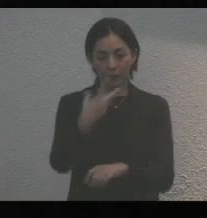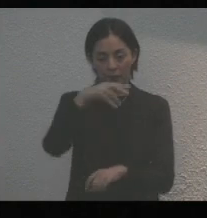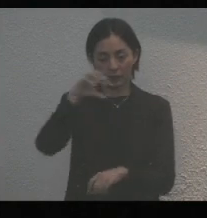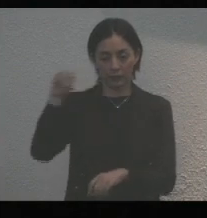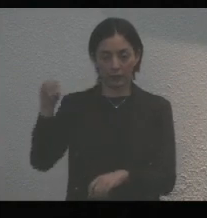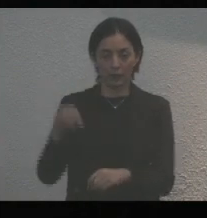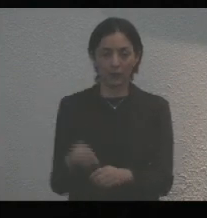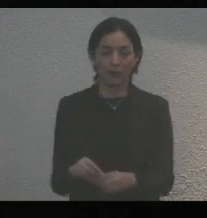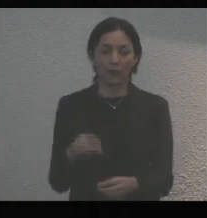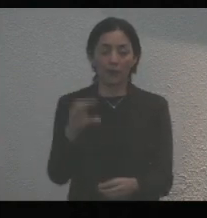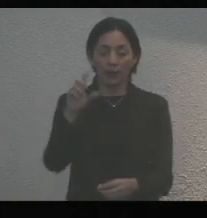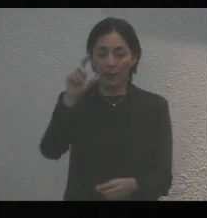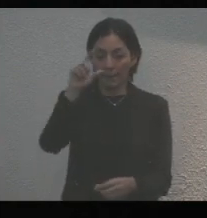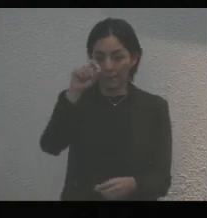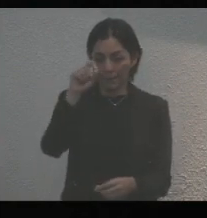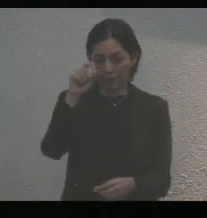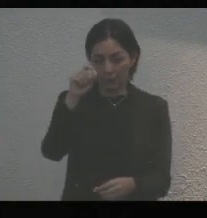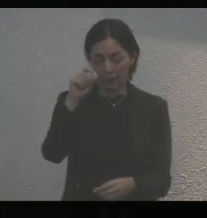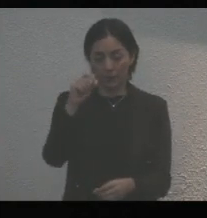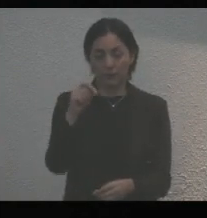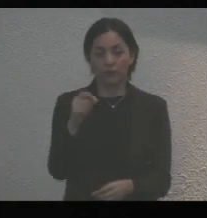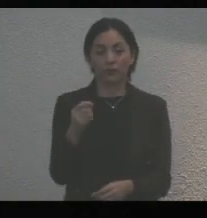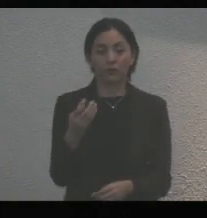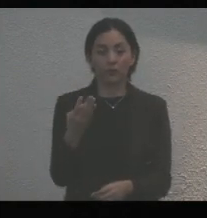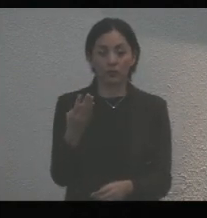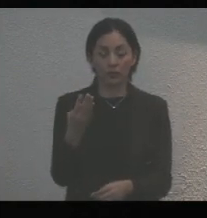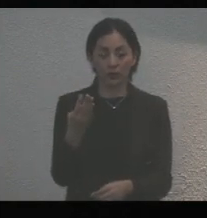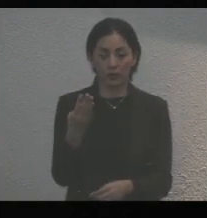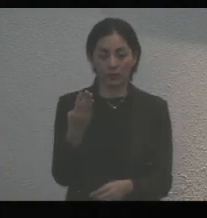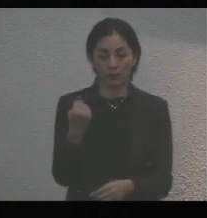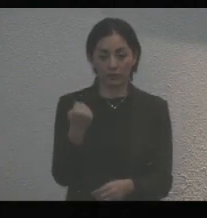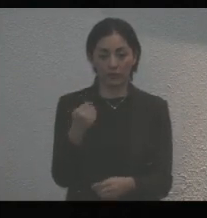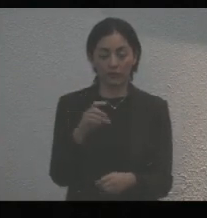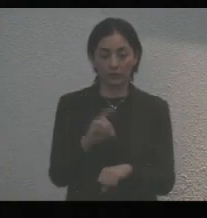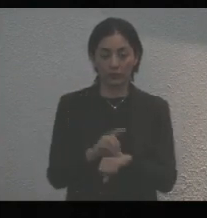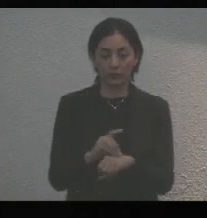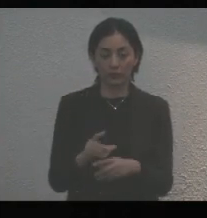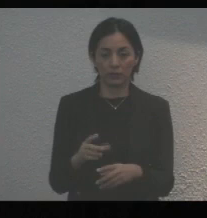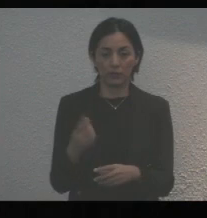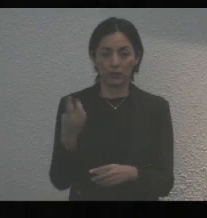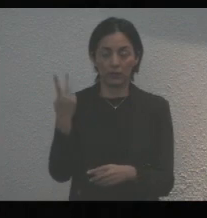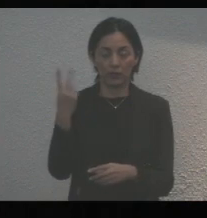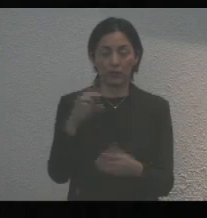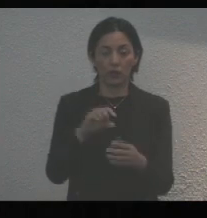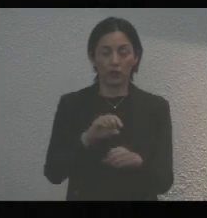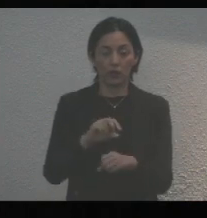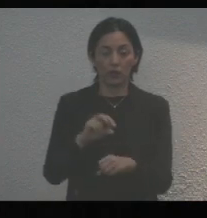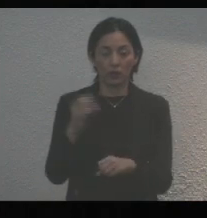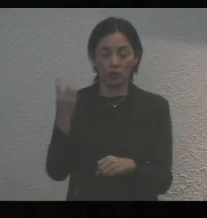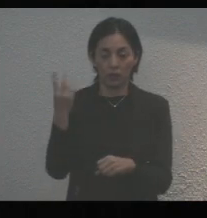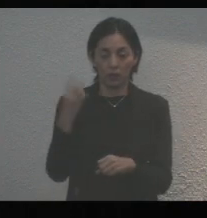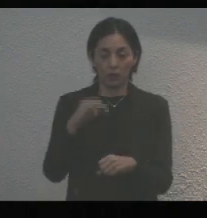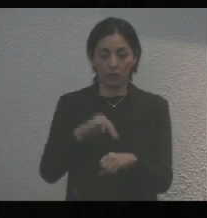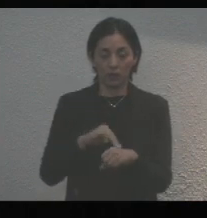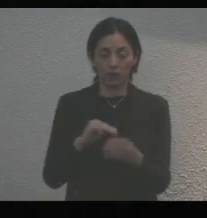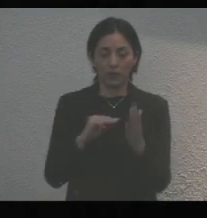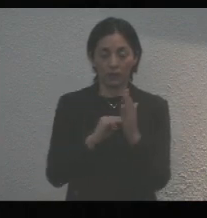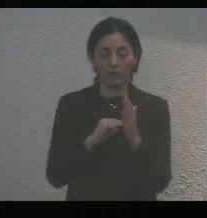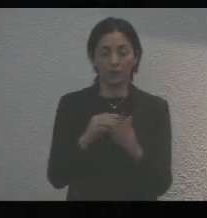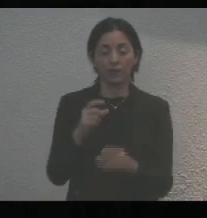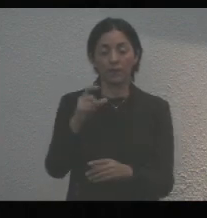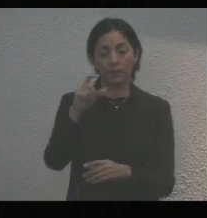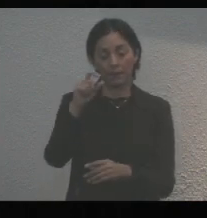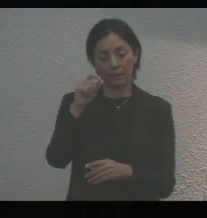del mes de diciembre del año 2020. Diputado presidente, ciudadano Luis Fernando Chávez Cepeda,